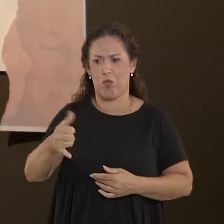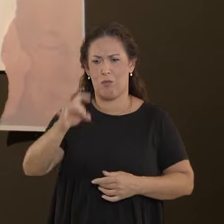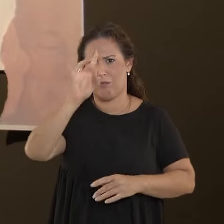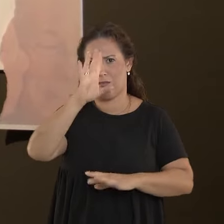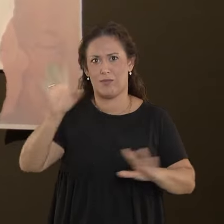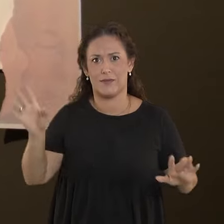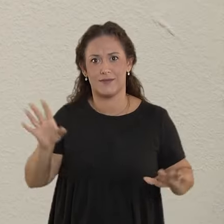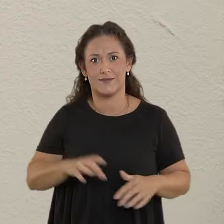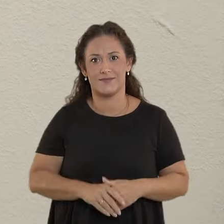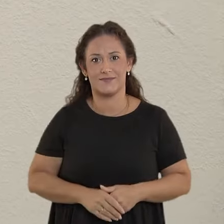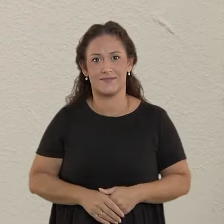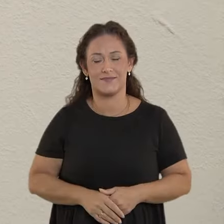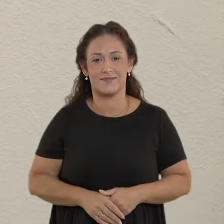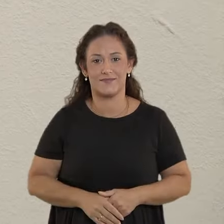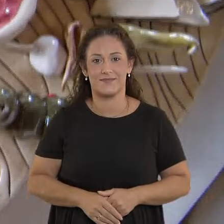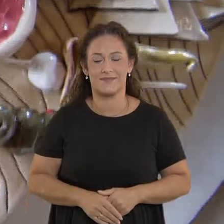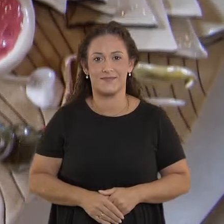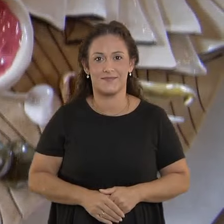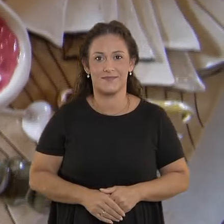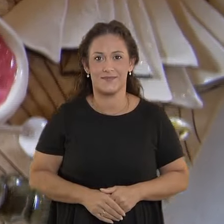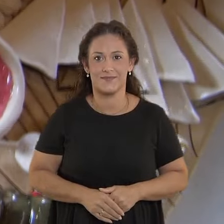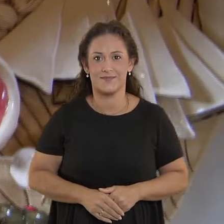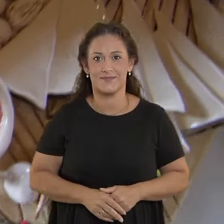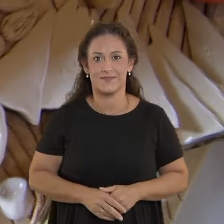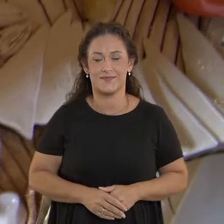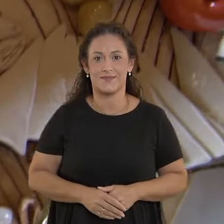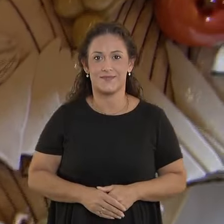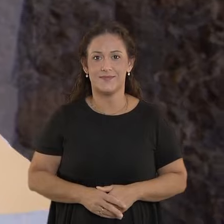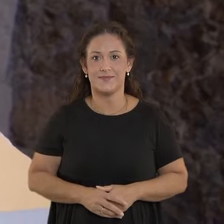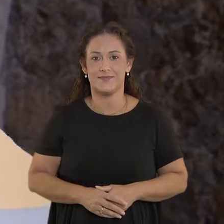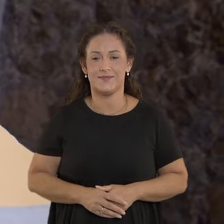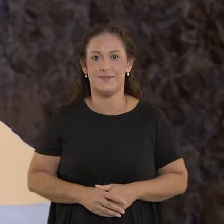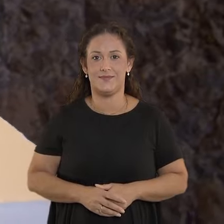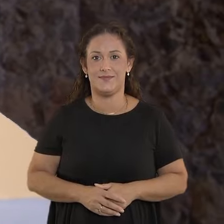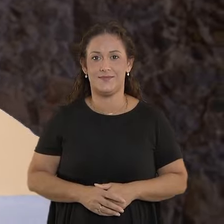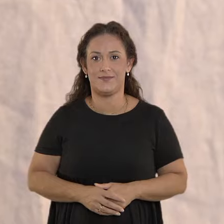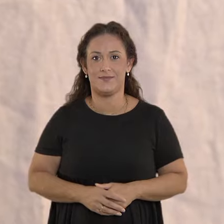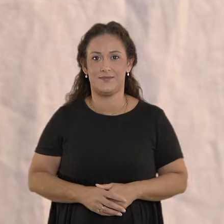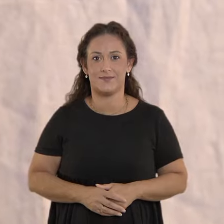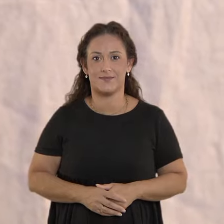Thank you.